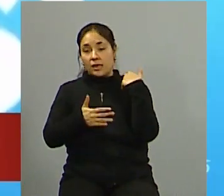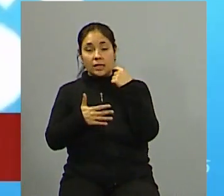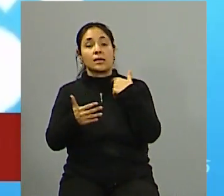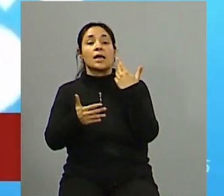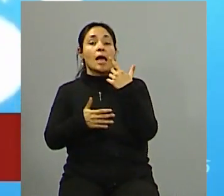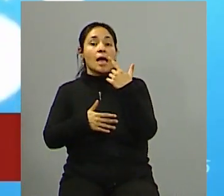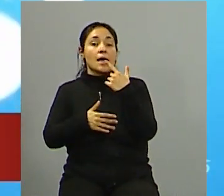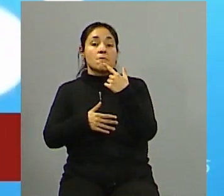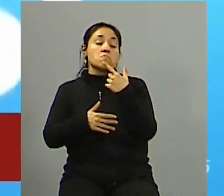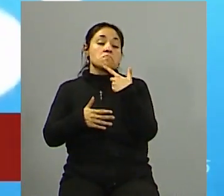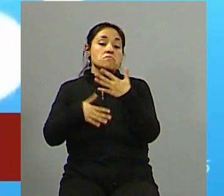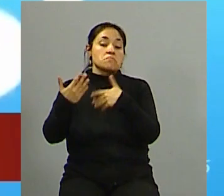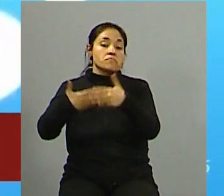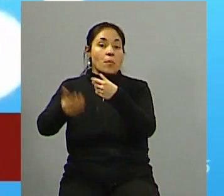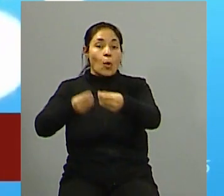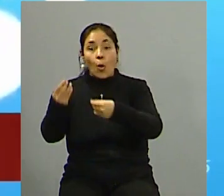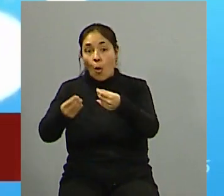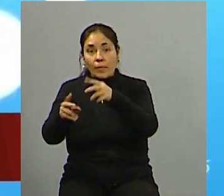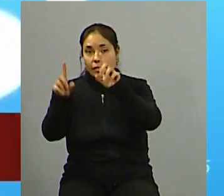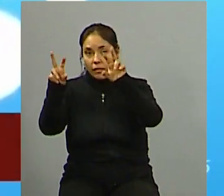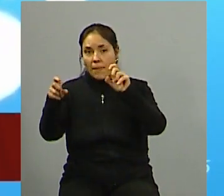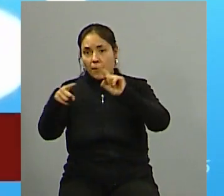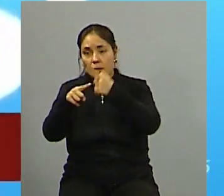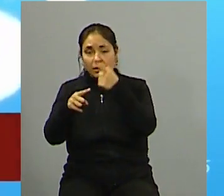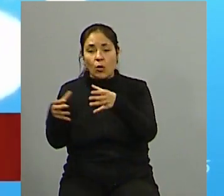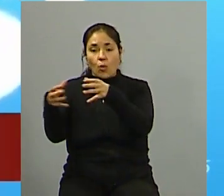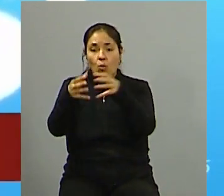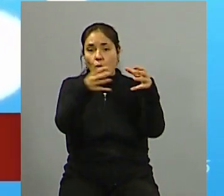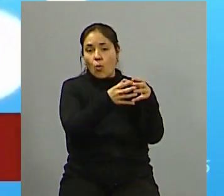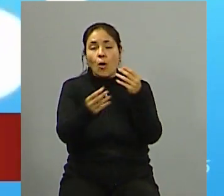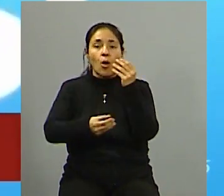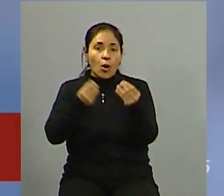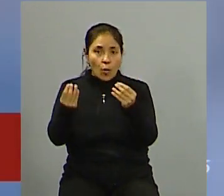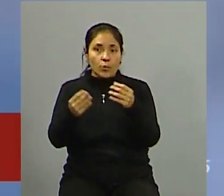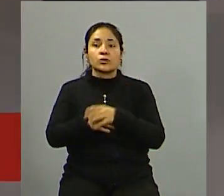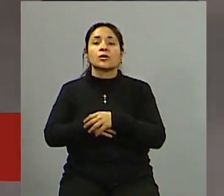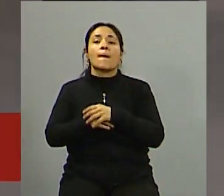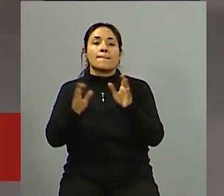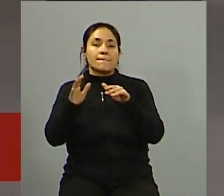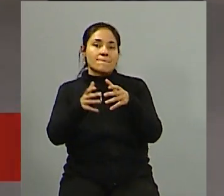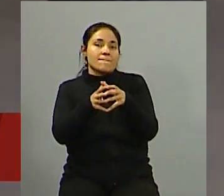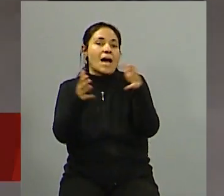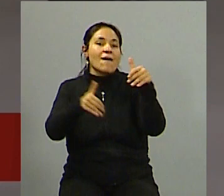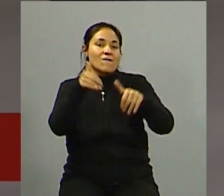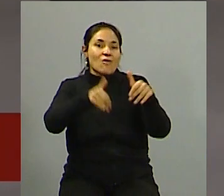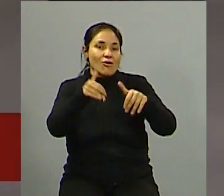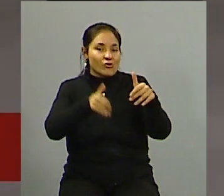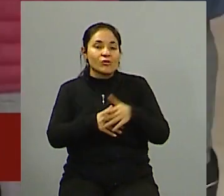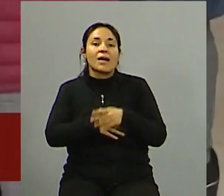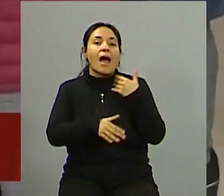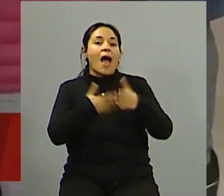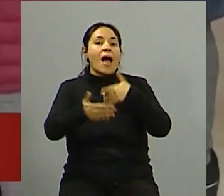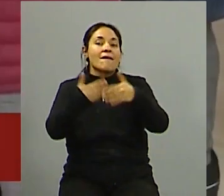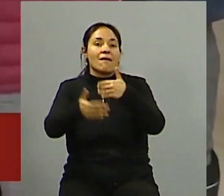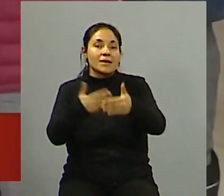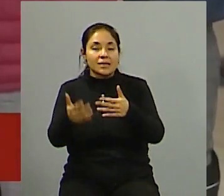en España, cómo es el panorama que enfrentan los partidos políticos, sobre todo los mayoritarios, para avanzar en lo que será